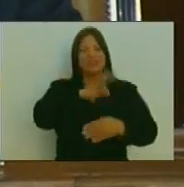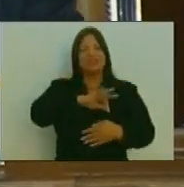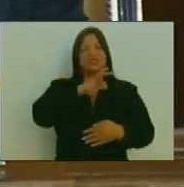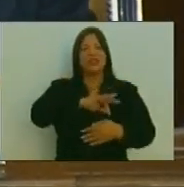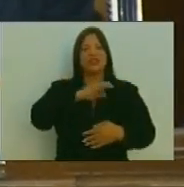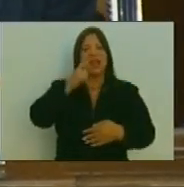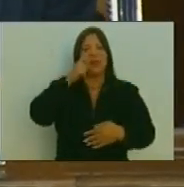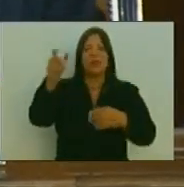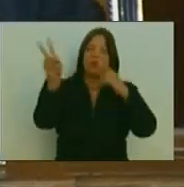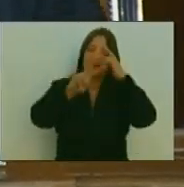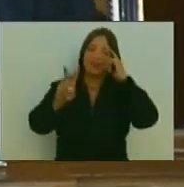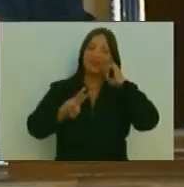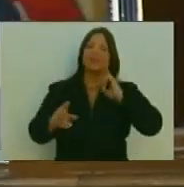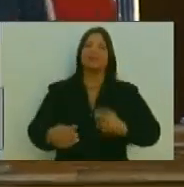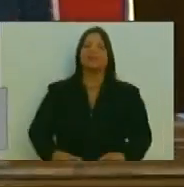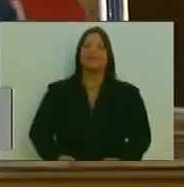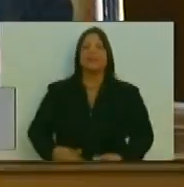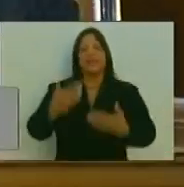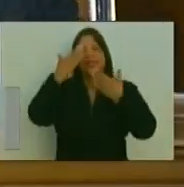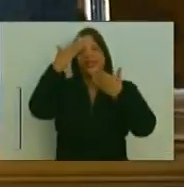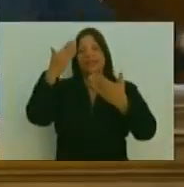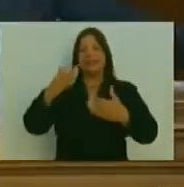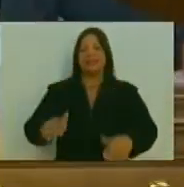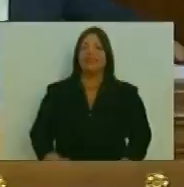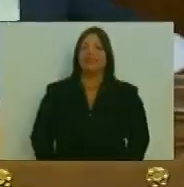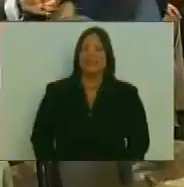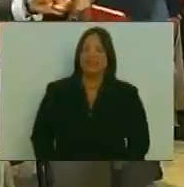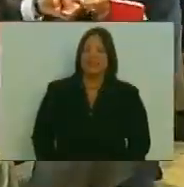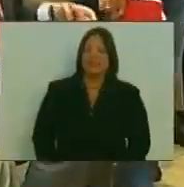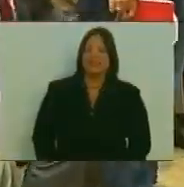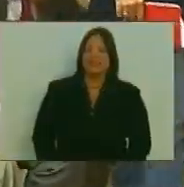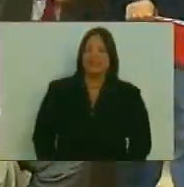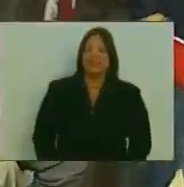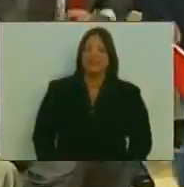pueblo, Carolina Sestari. Muchas gracias.